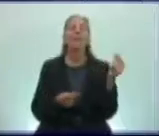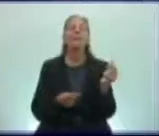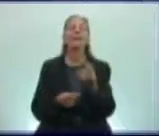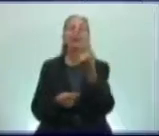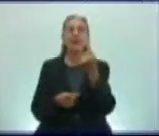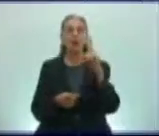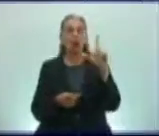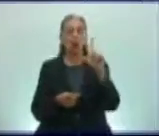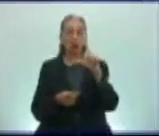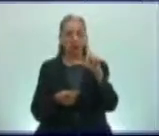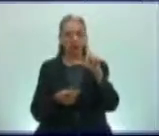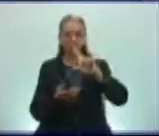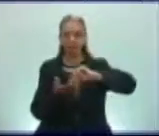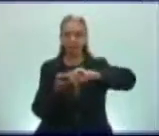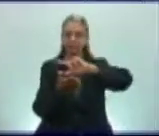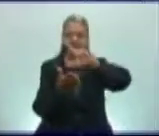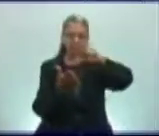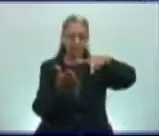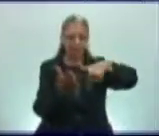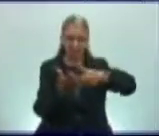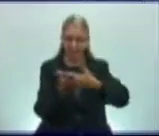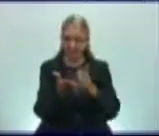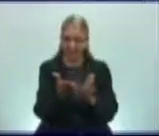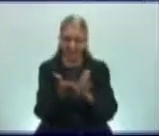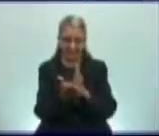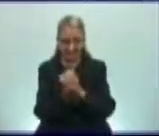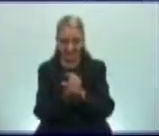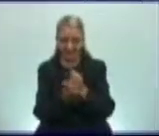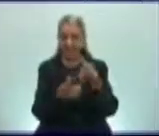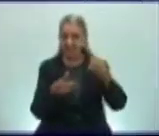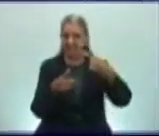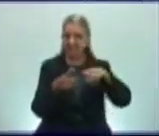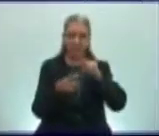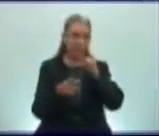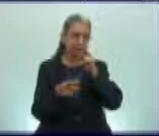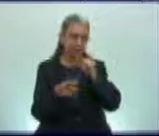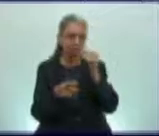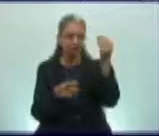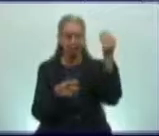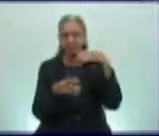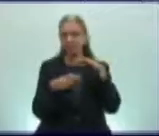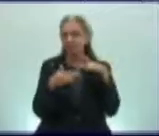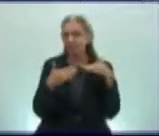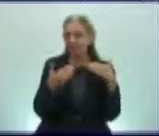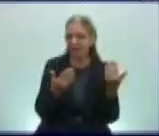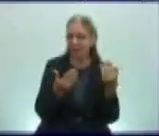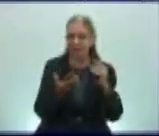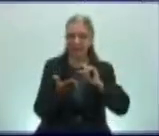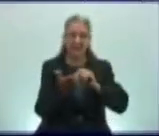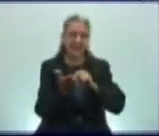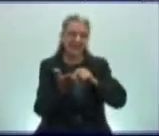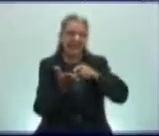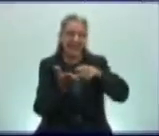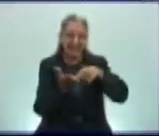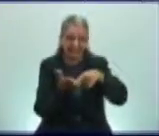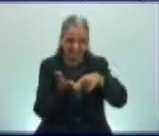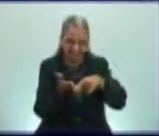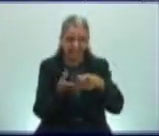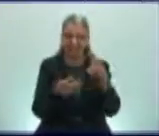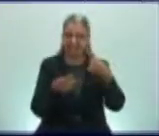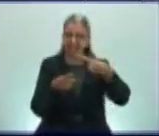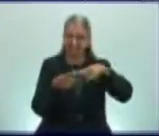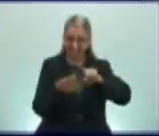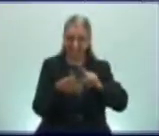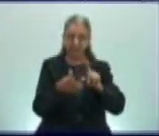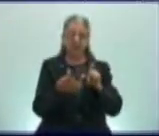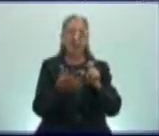circunferencia. Pero lo que conoces es el radio de esta circunferencia. Por tanto, utilizas la ecuación